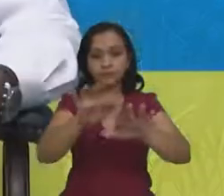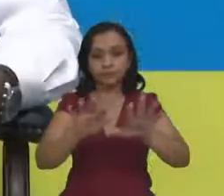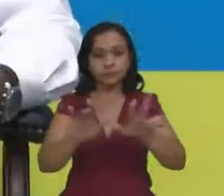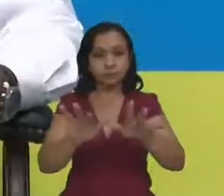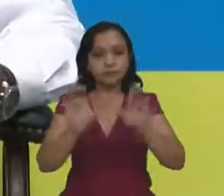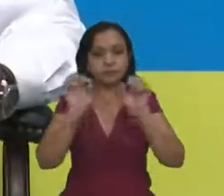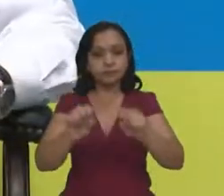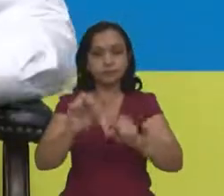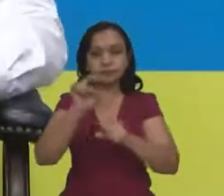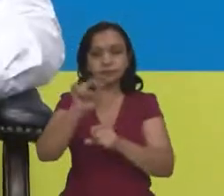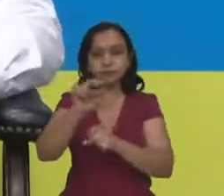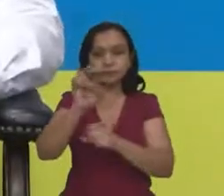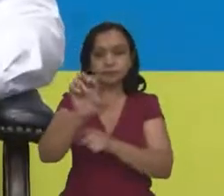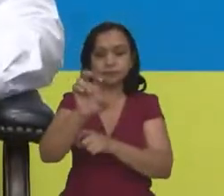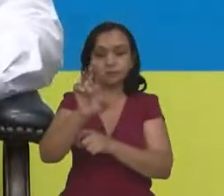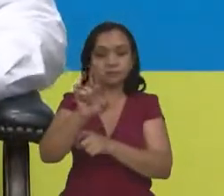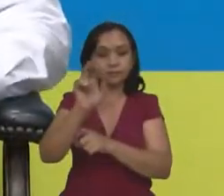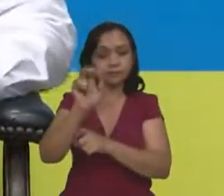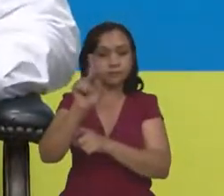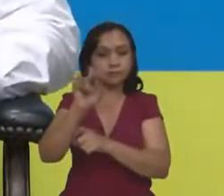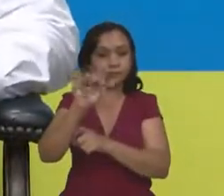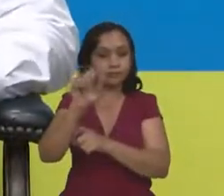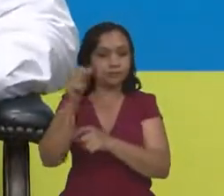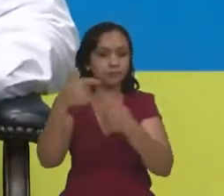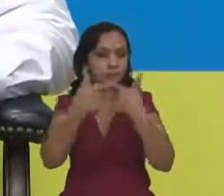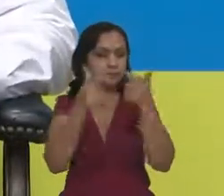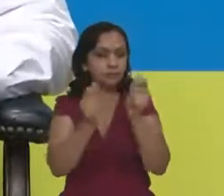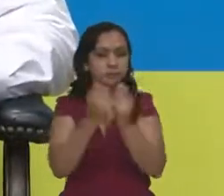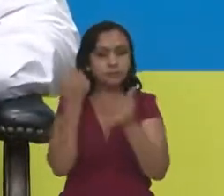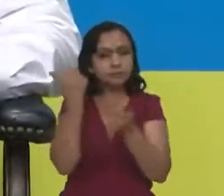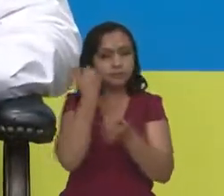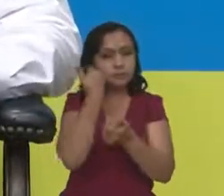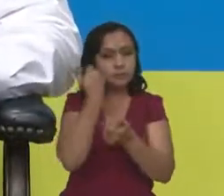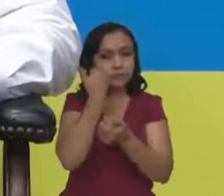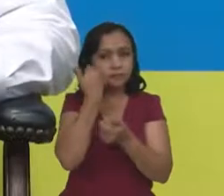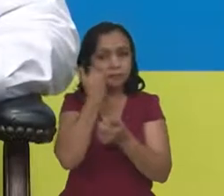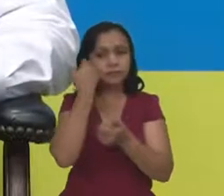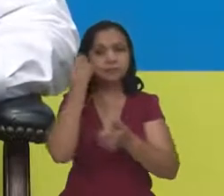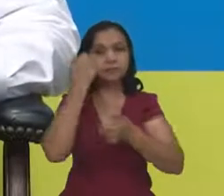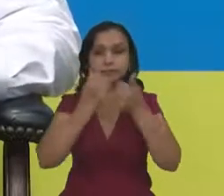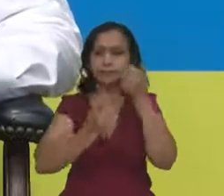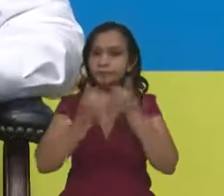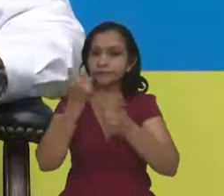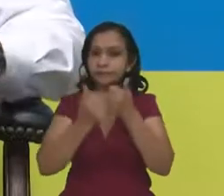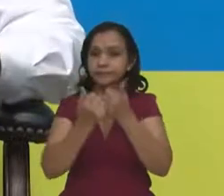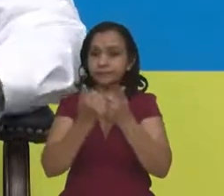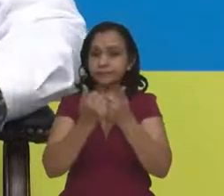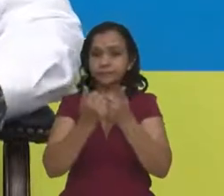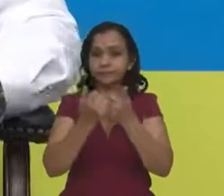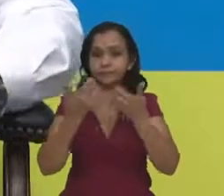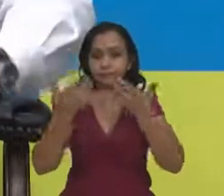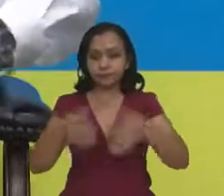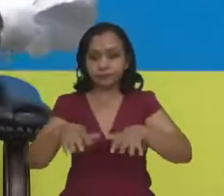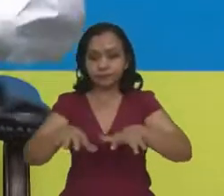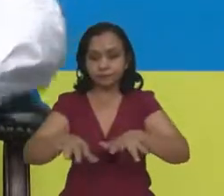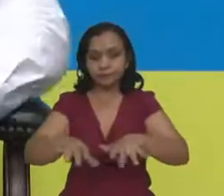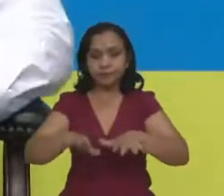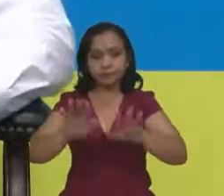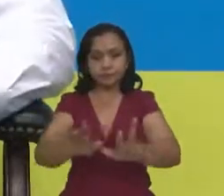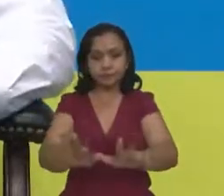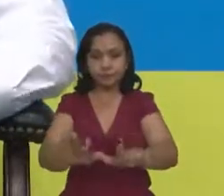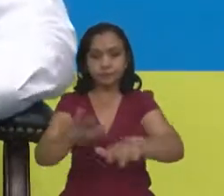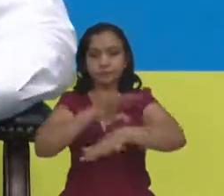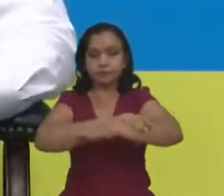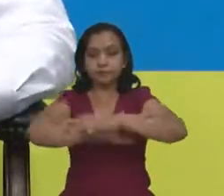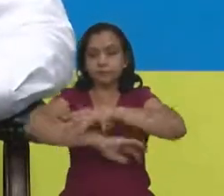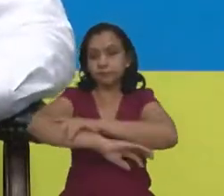estas neuropatías son como un conjunto de enfermedades que pueden afectar tanto nuestros miembros inferiores,